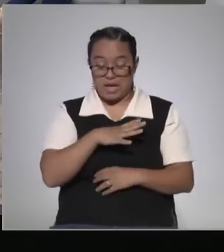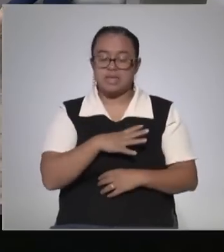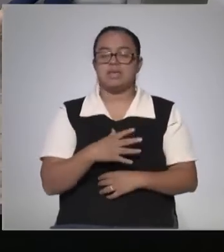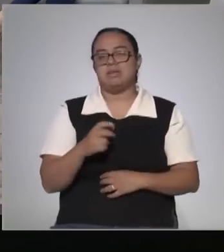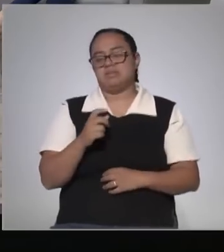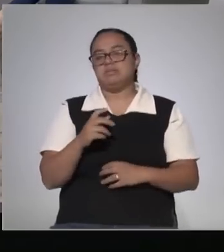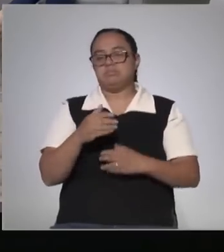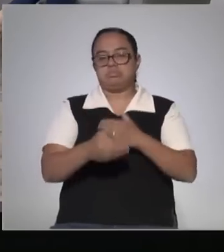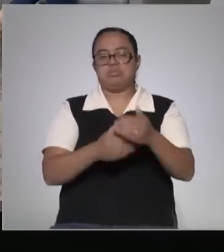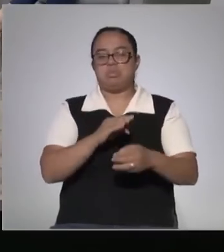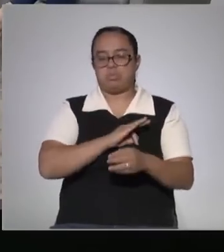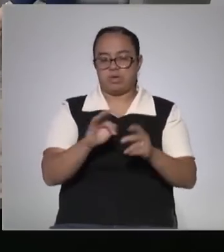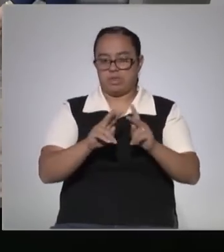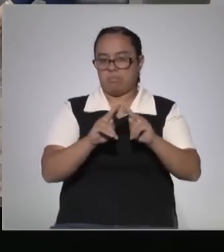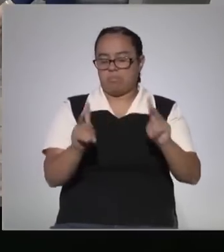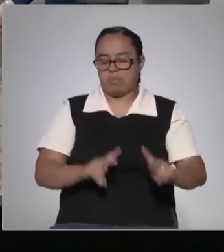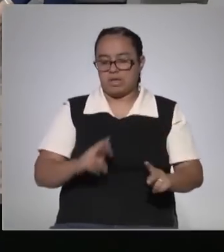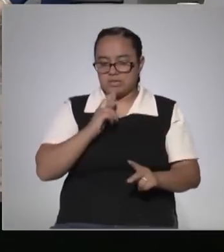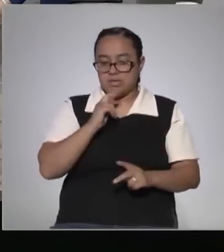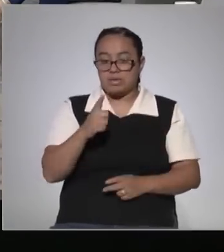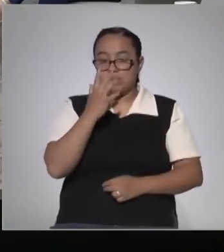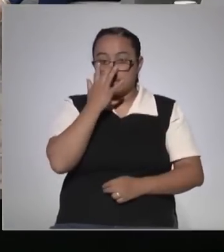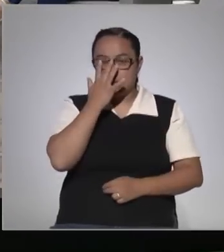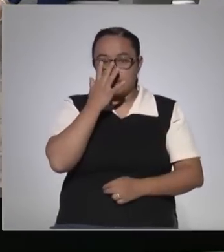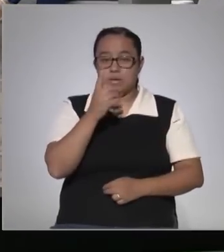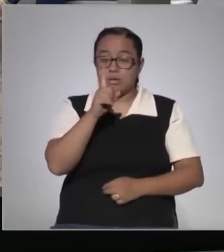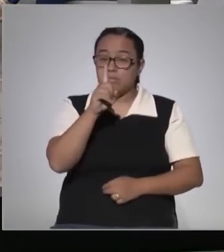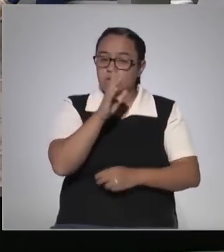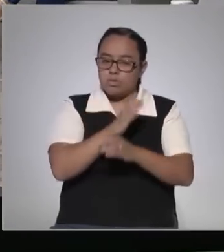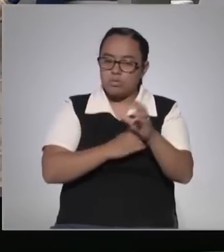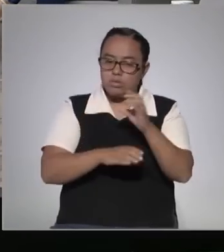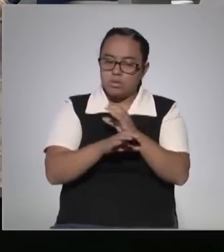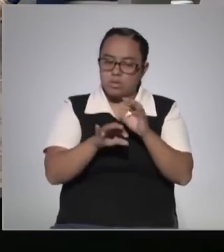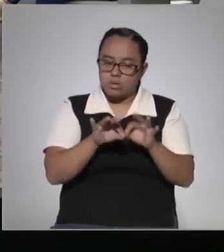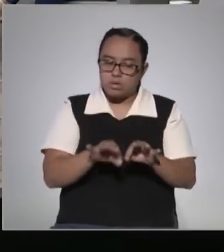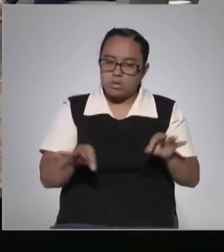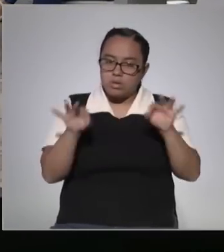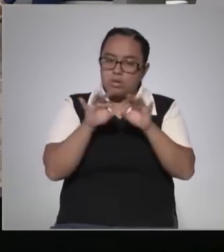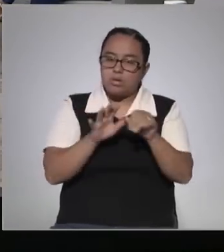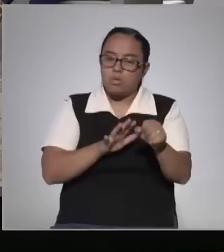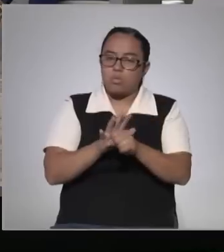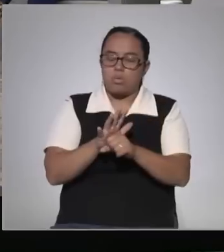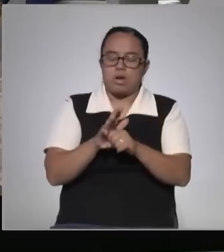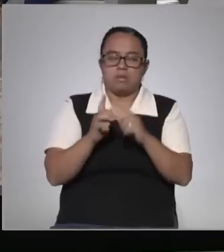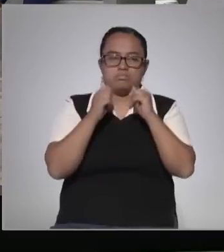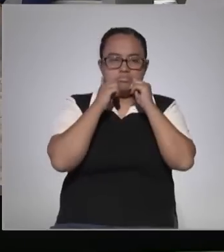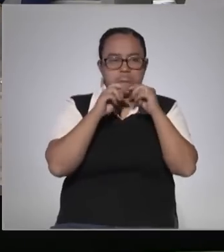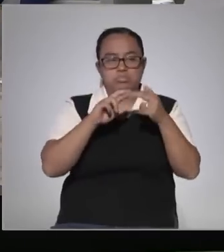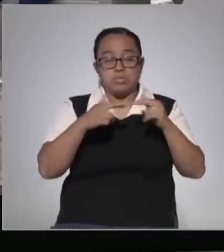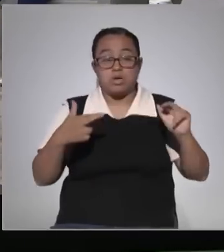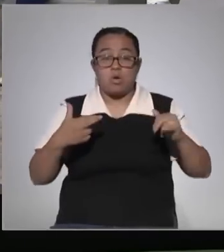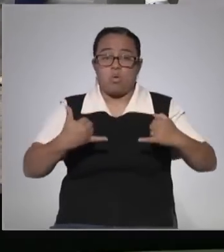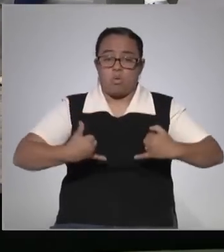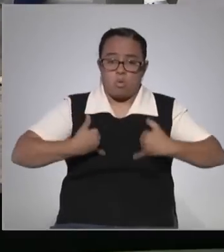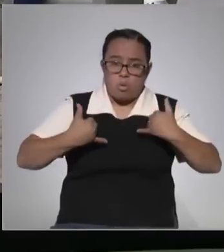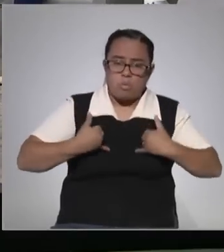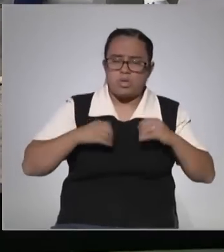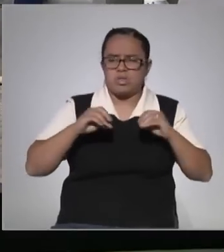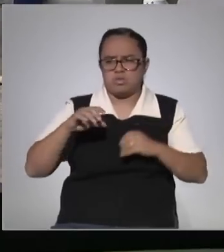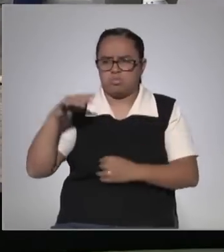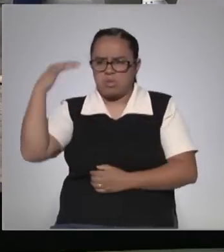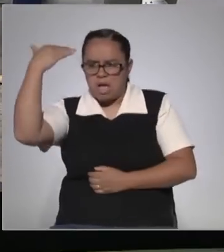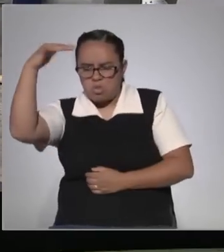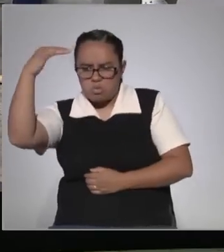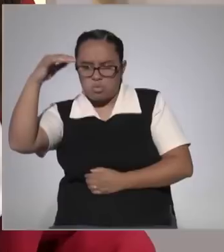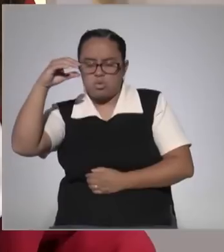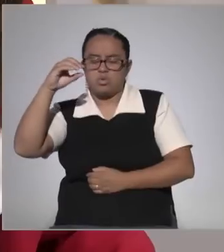paz, que es un indicador muy importante de cualquier tipo de relación, ya sea de jóvenes o no tan jóvenes, cuando